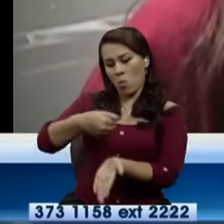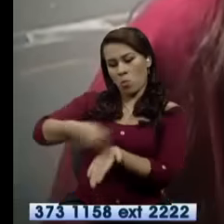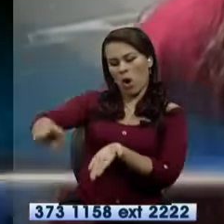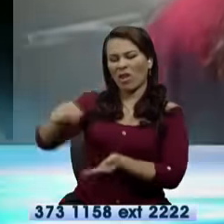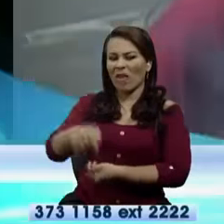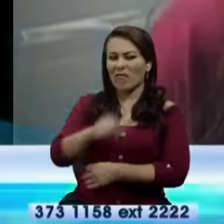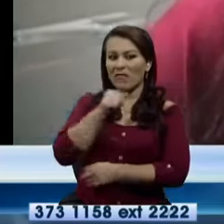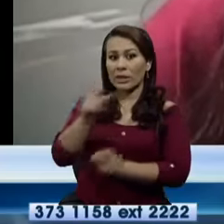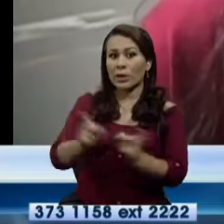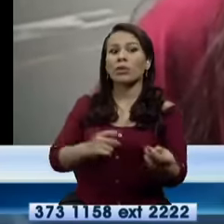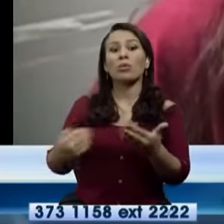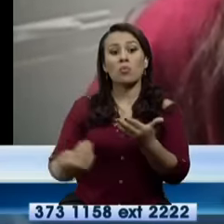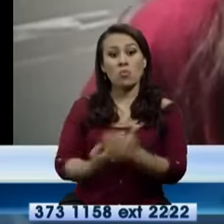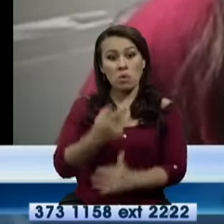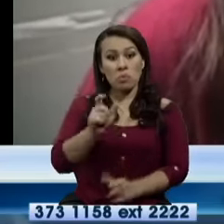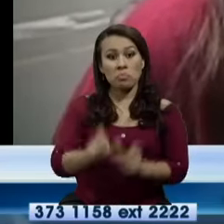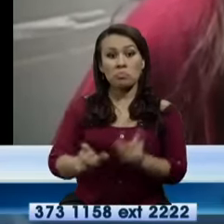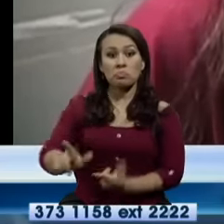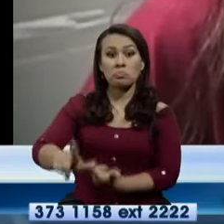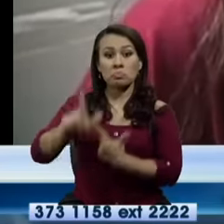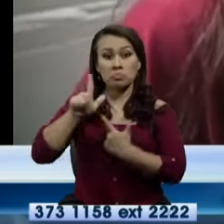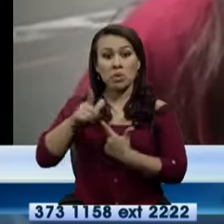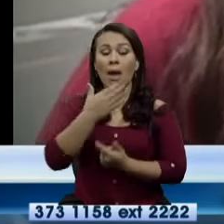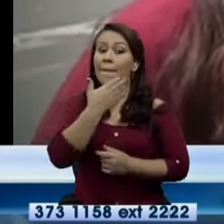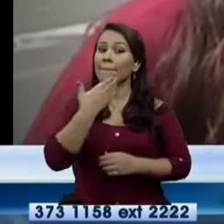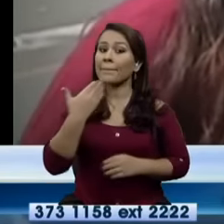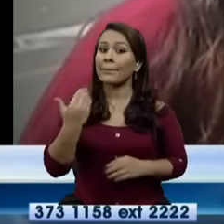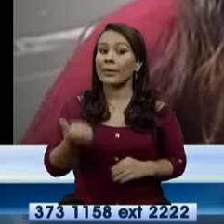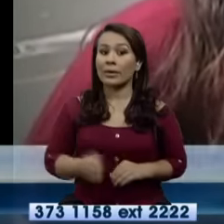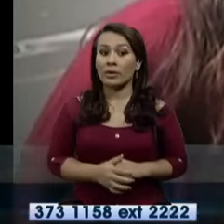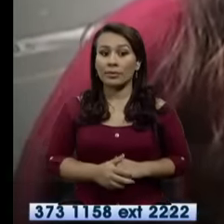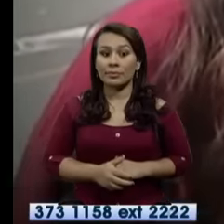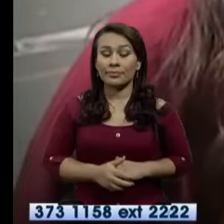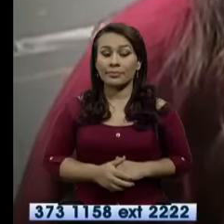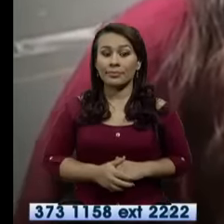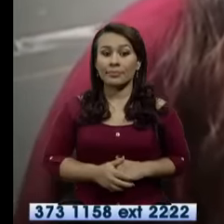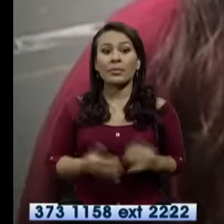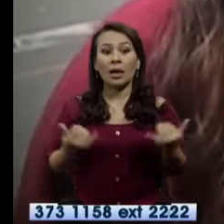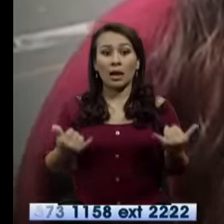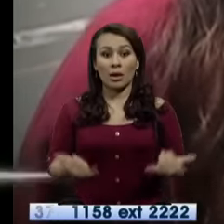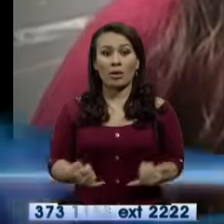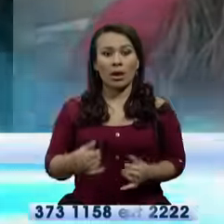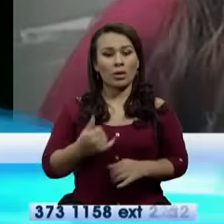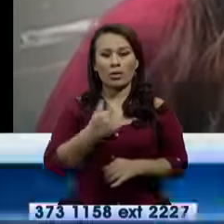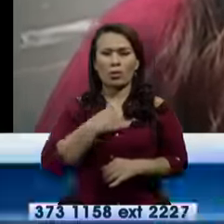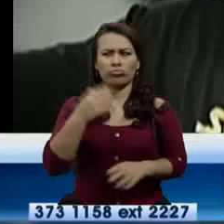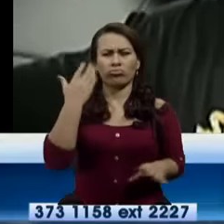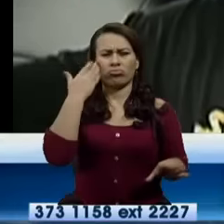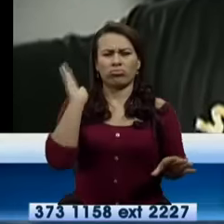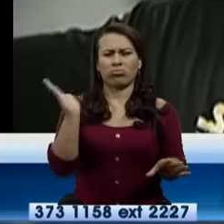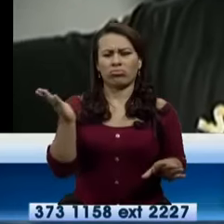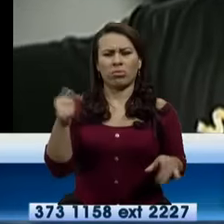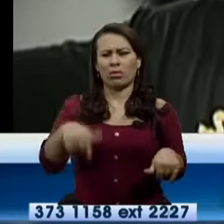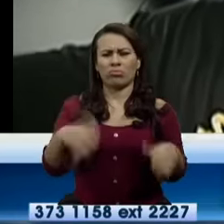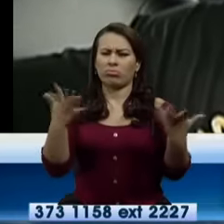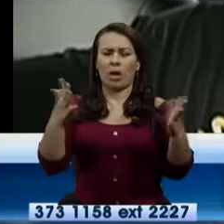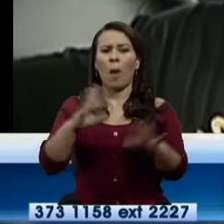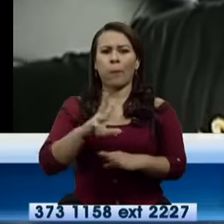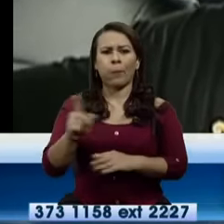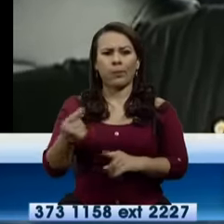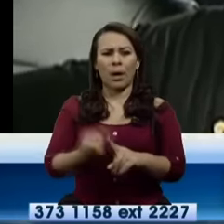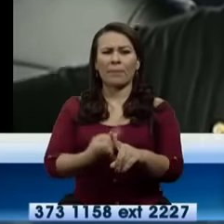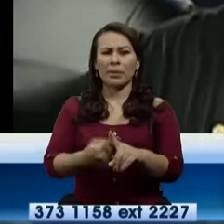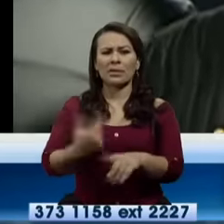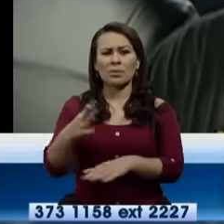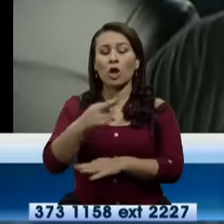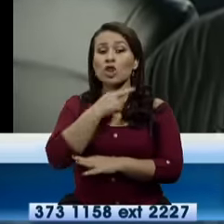ahora hay guardias nuevos les ha ID ahora bueno de momento yo no escuchado robos nuevos ya tenemos algunos meses an